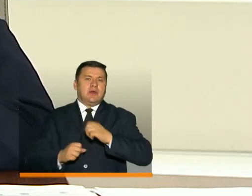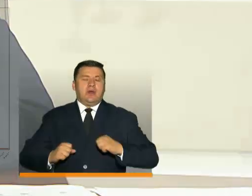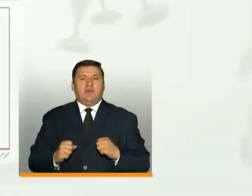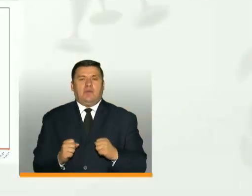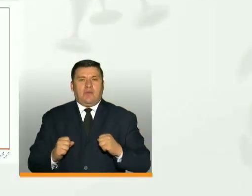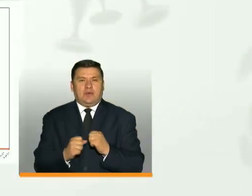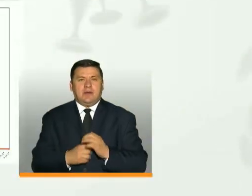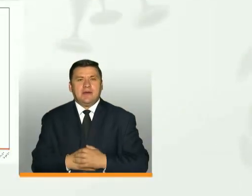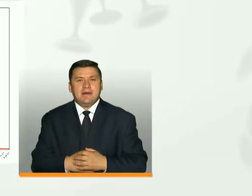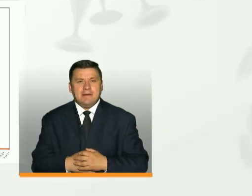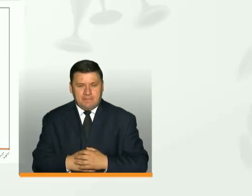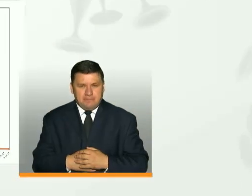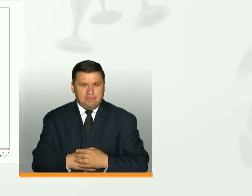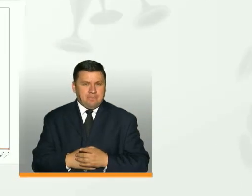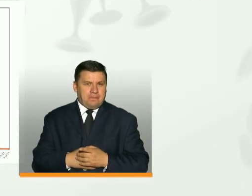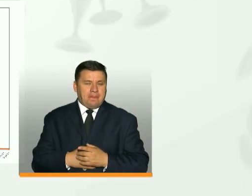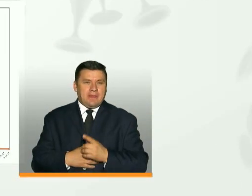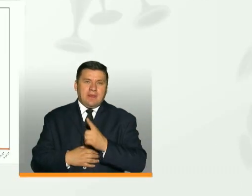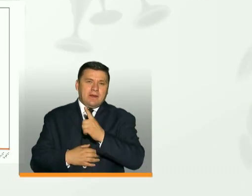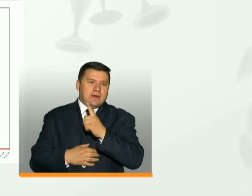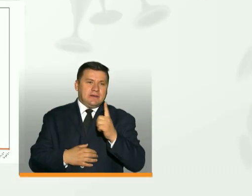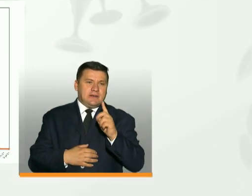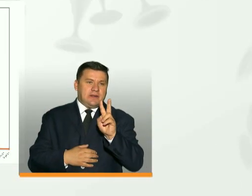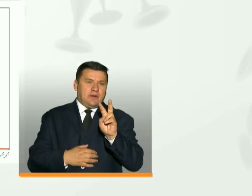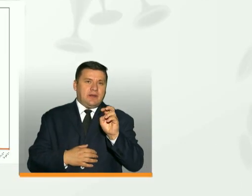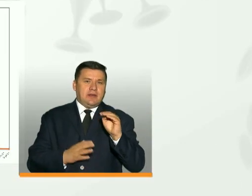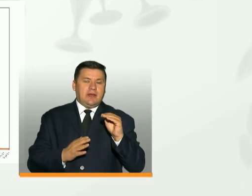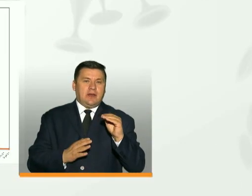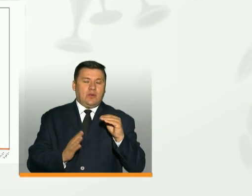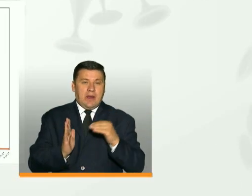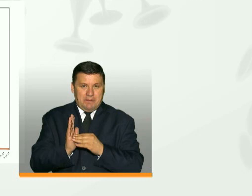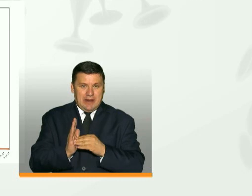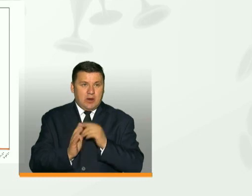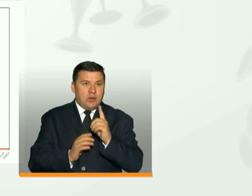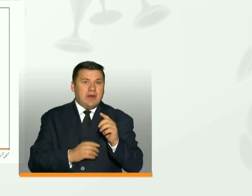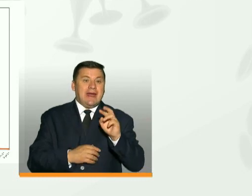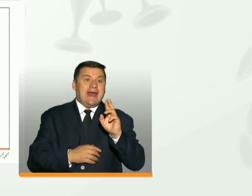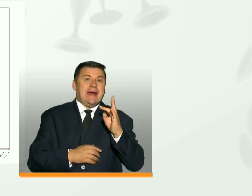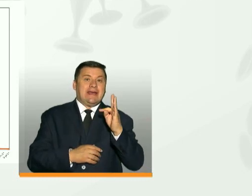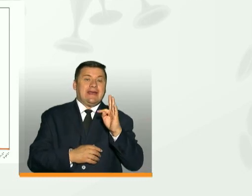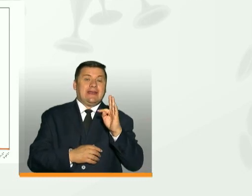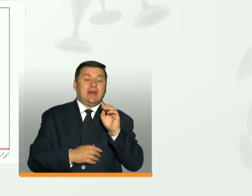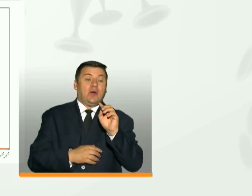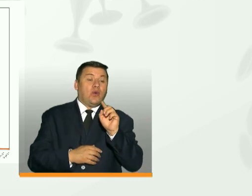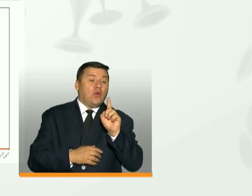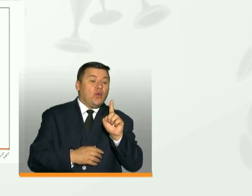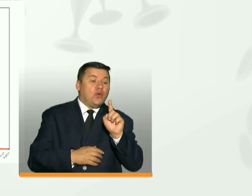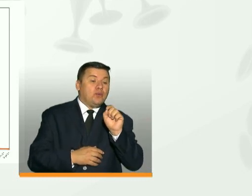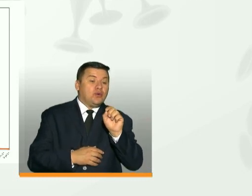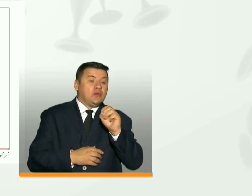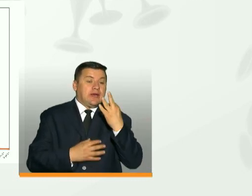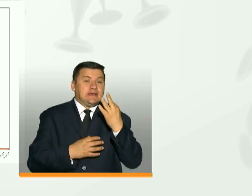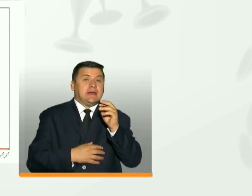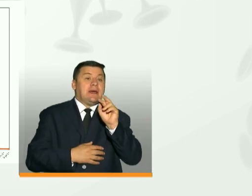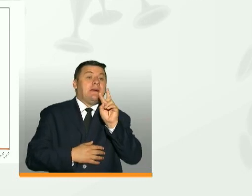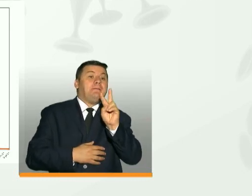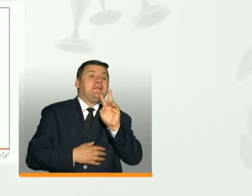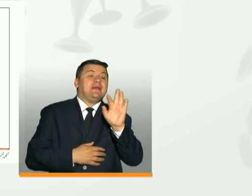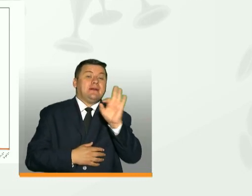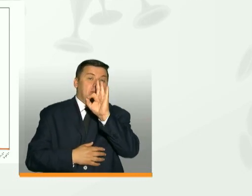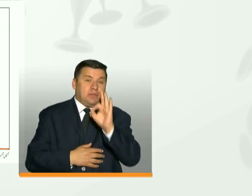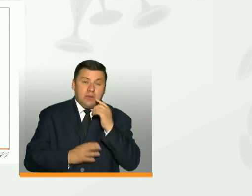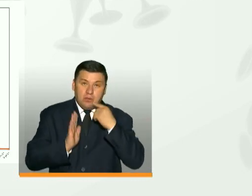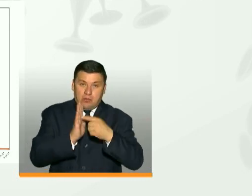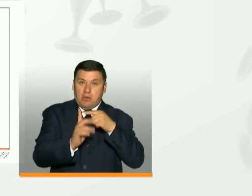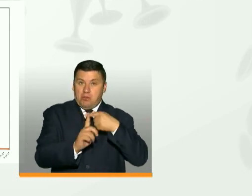Bogotá, con 129.000 casos, con un RT de 1.13, 25% de las